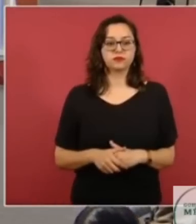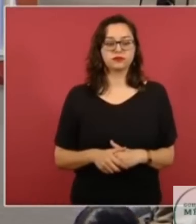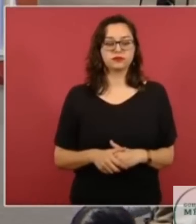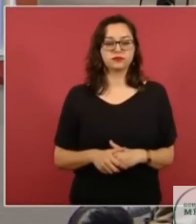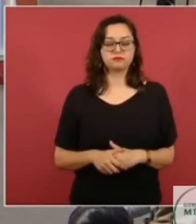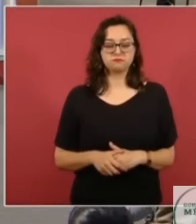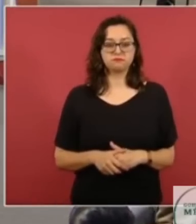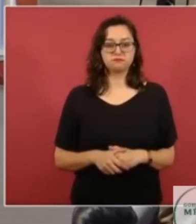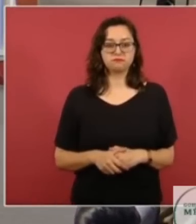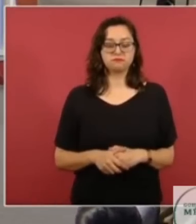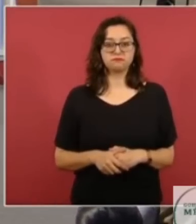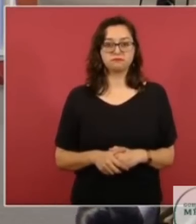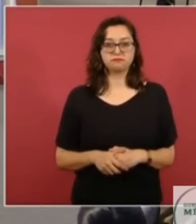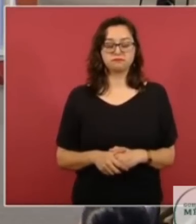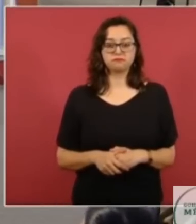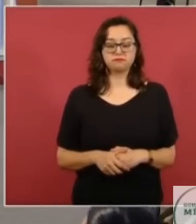Entonces,